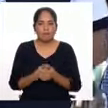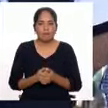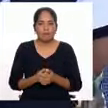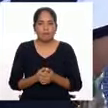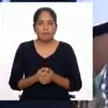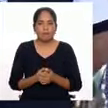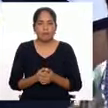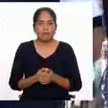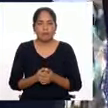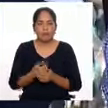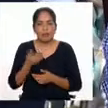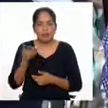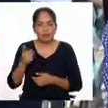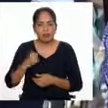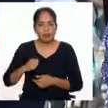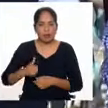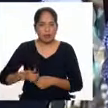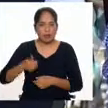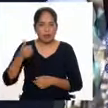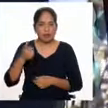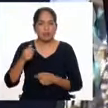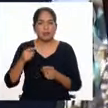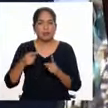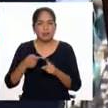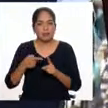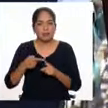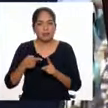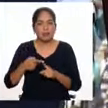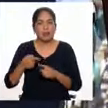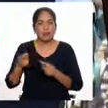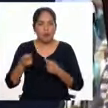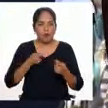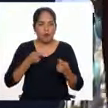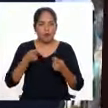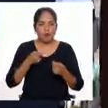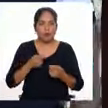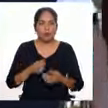mencionar tanto el alcalde como el gobernador. Pero